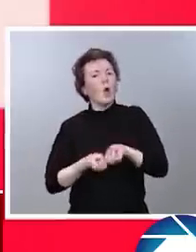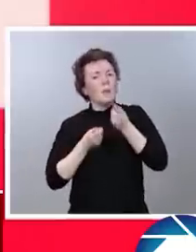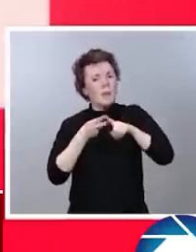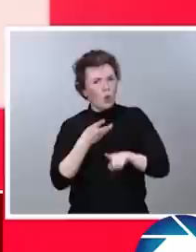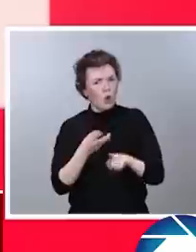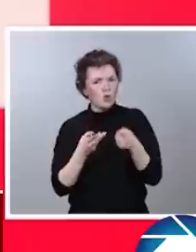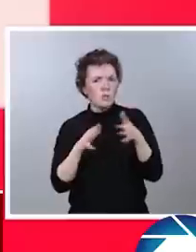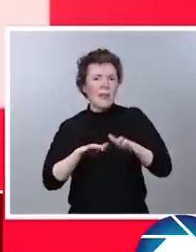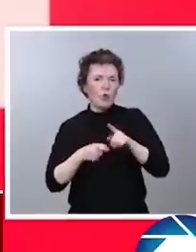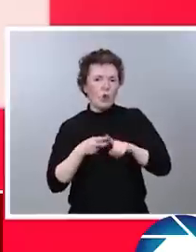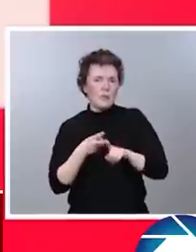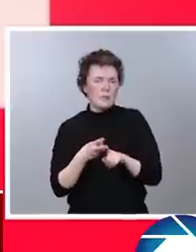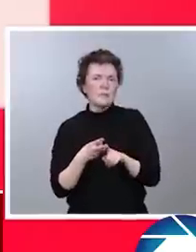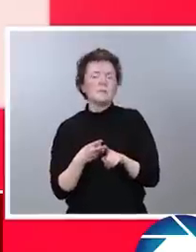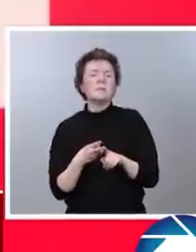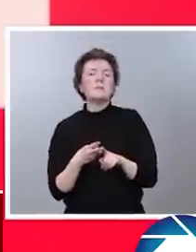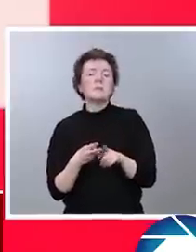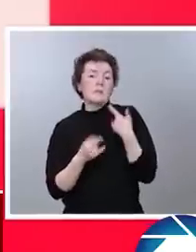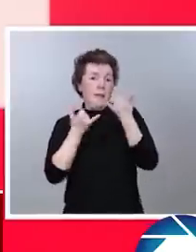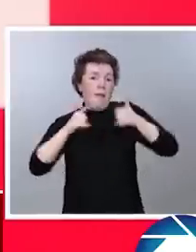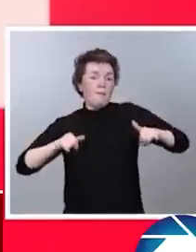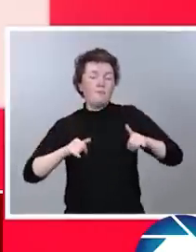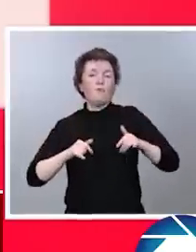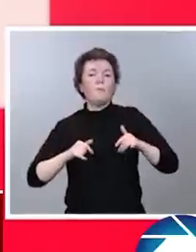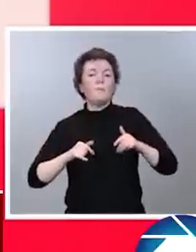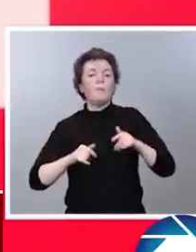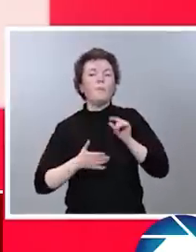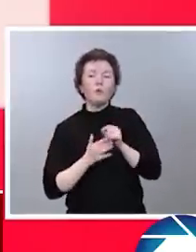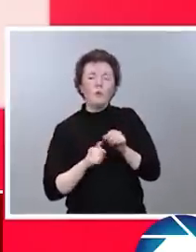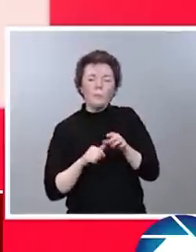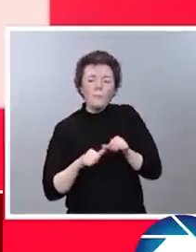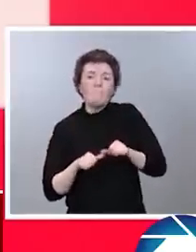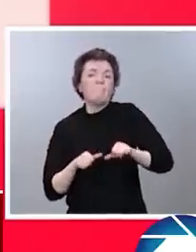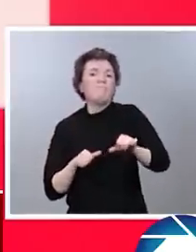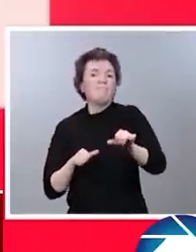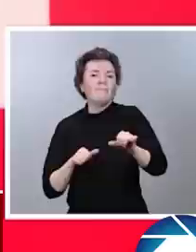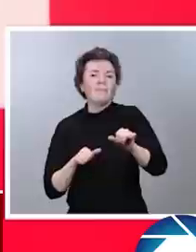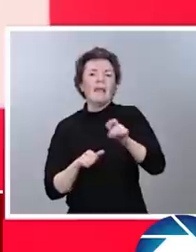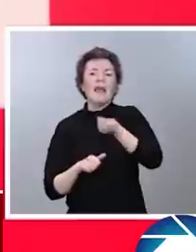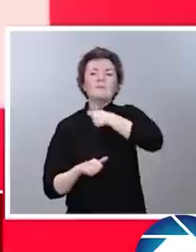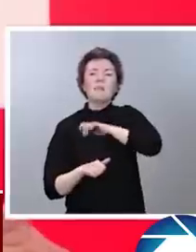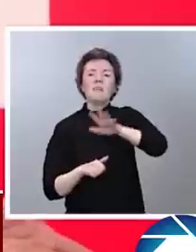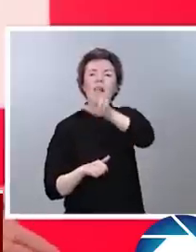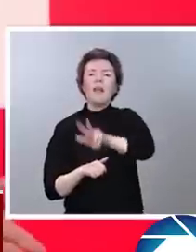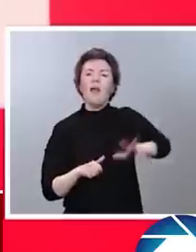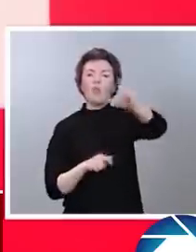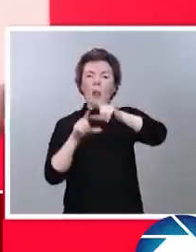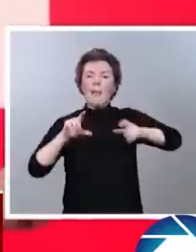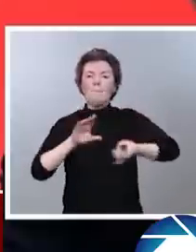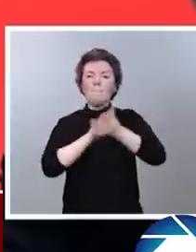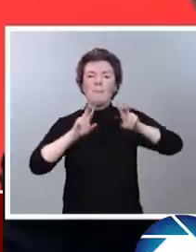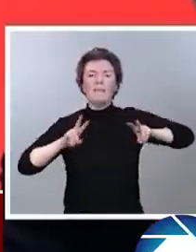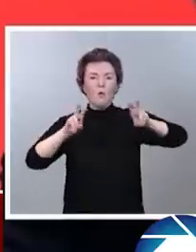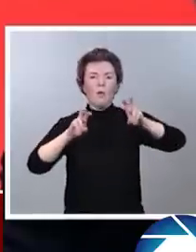esfuerzos, porque además nos los van a exigir, no pedir, exigir, para darnos un dinero que necesitamos. A ver quién va a vender